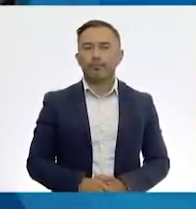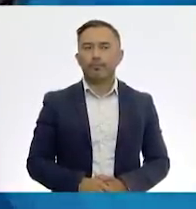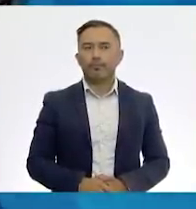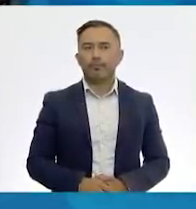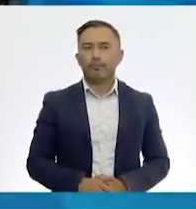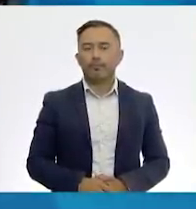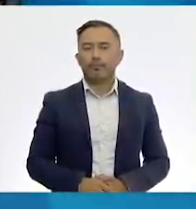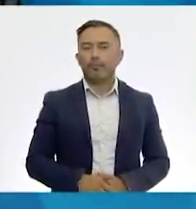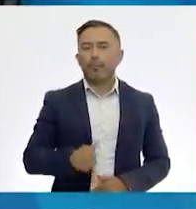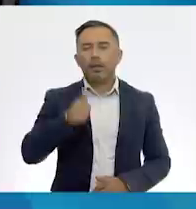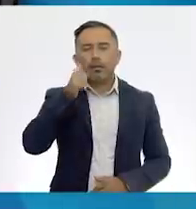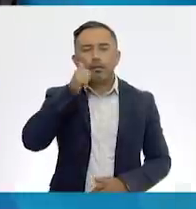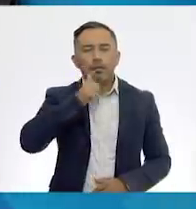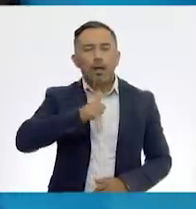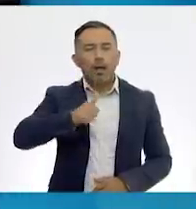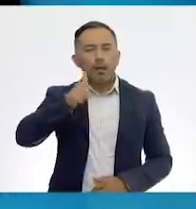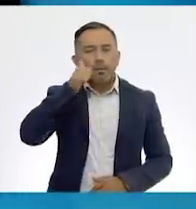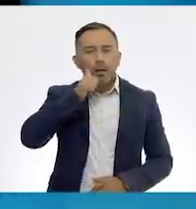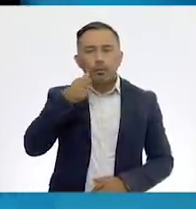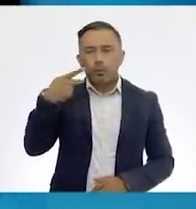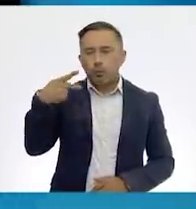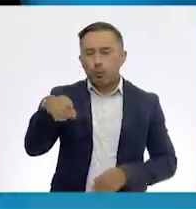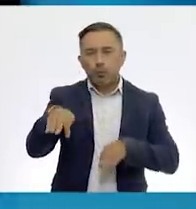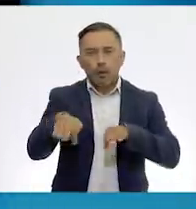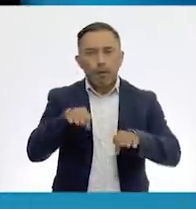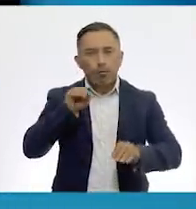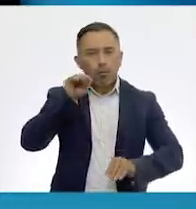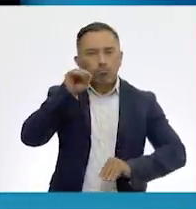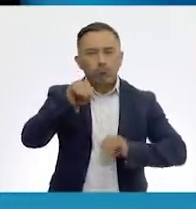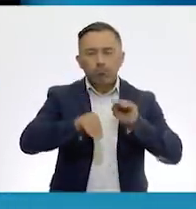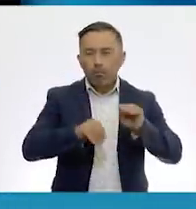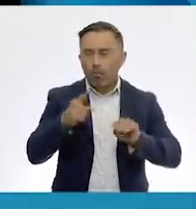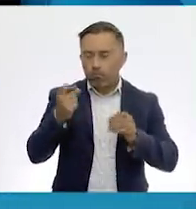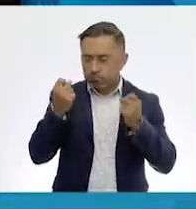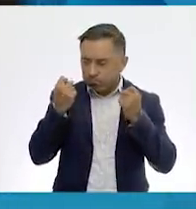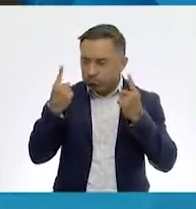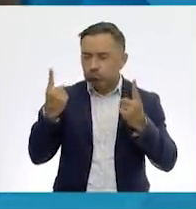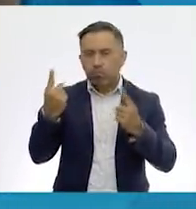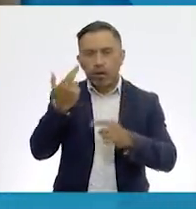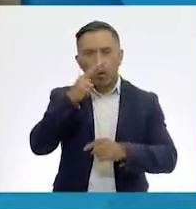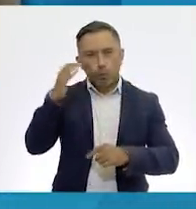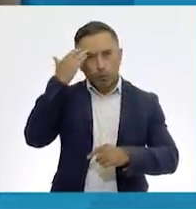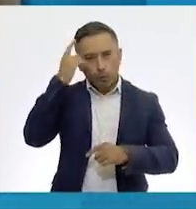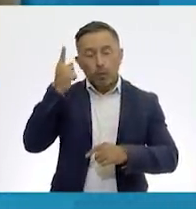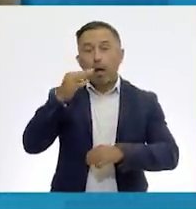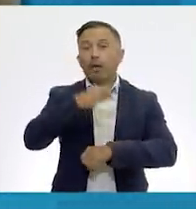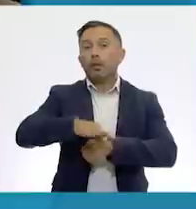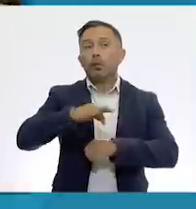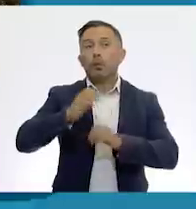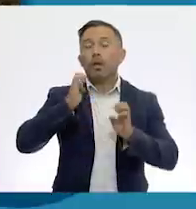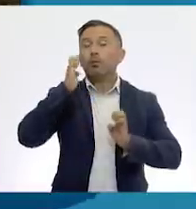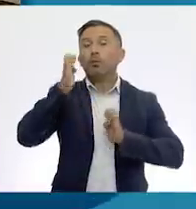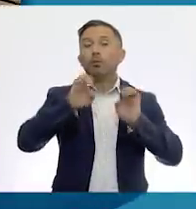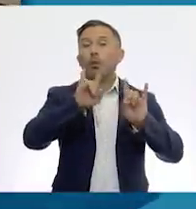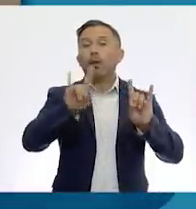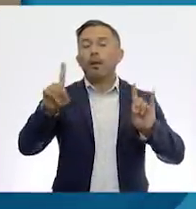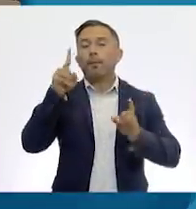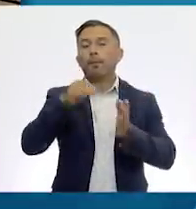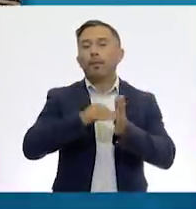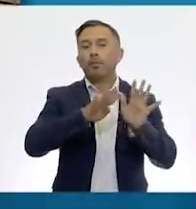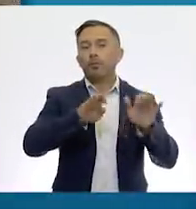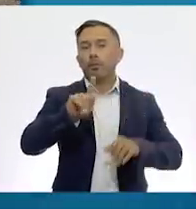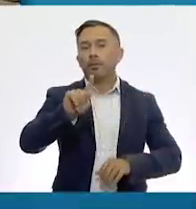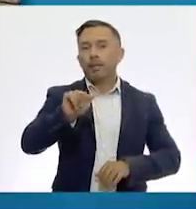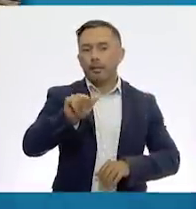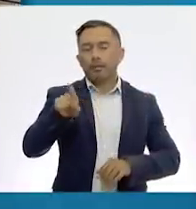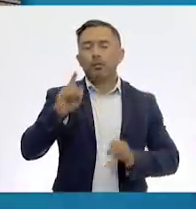Siempre hubo reconocimientos a su quehacer. Una exposición sobre su arquitectura realizada en 1976 en el Museo de Arte